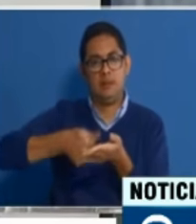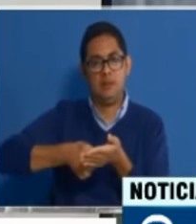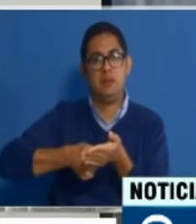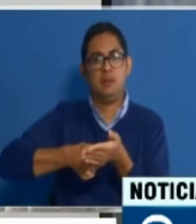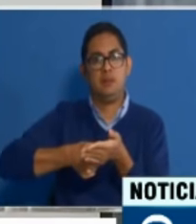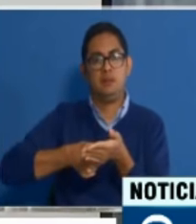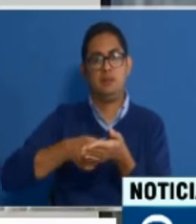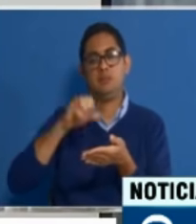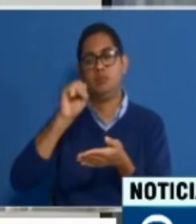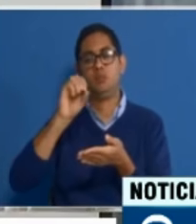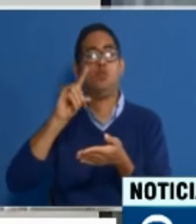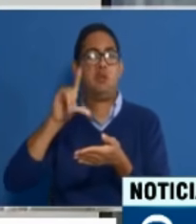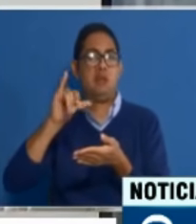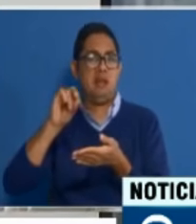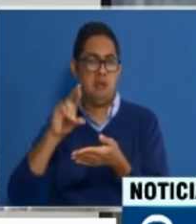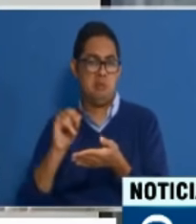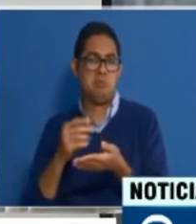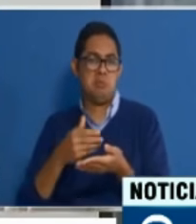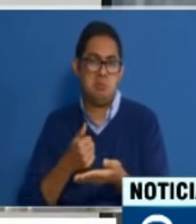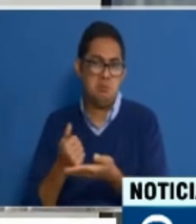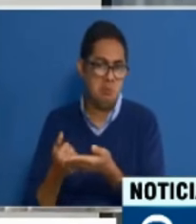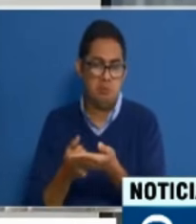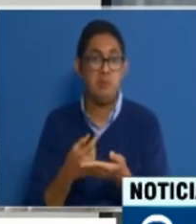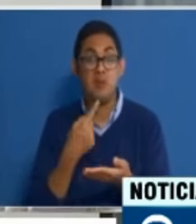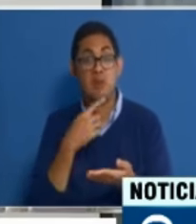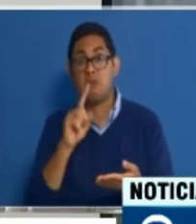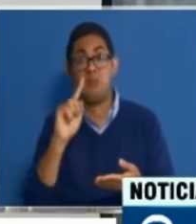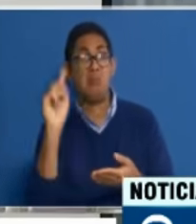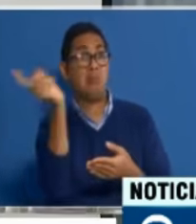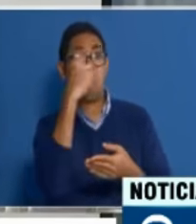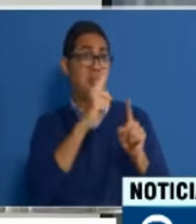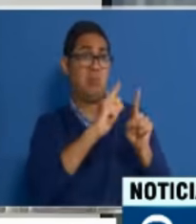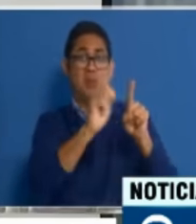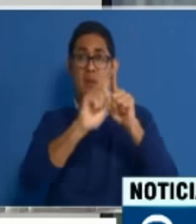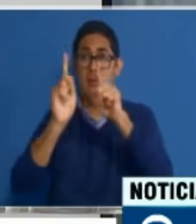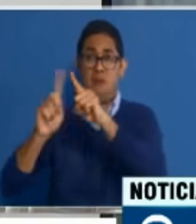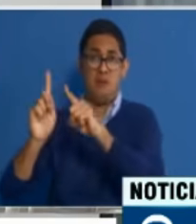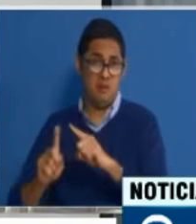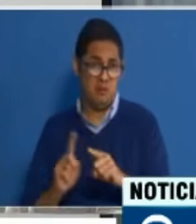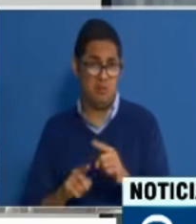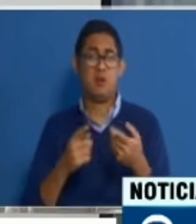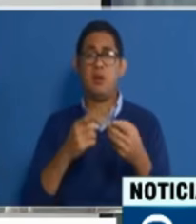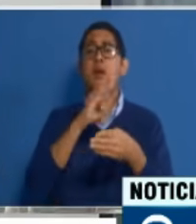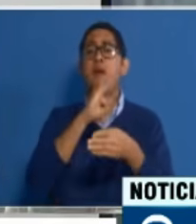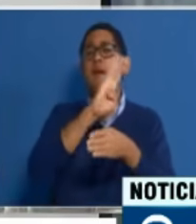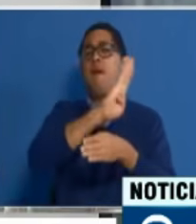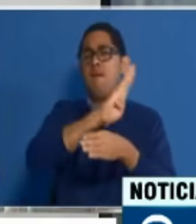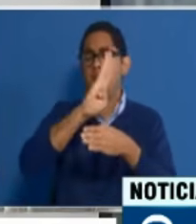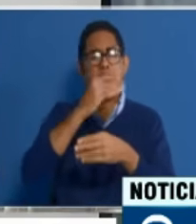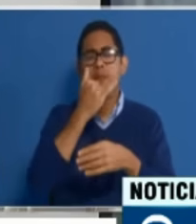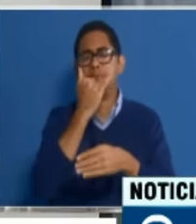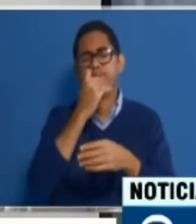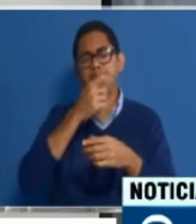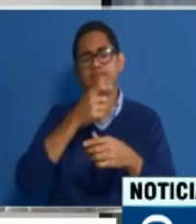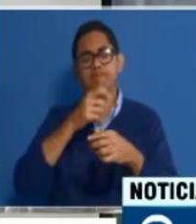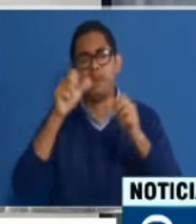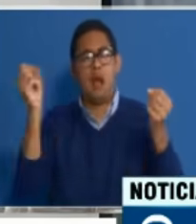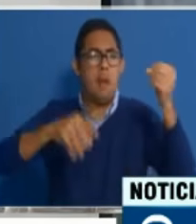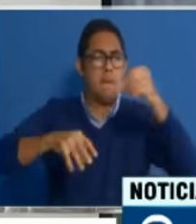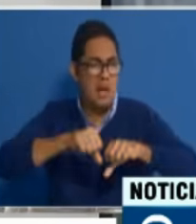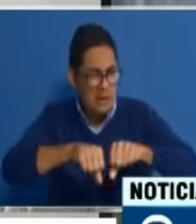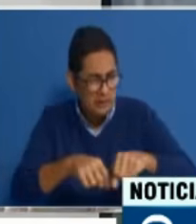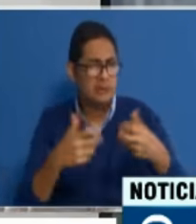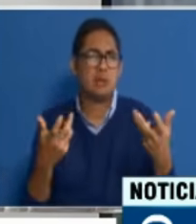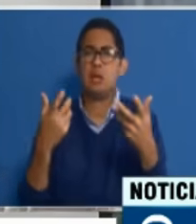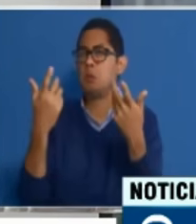solidaria como un sistema de pago en todas las sucursales de las siguientes cadenas de supermercado y farmacia. Y